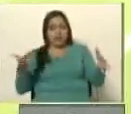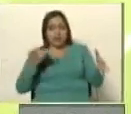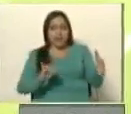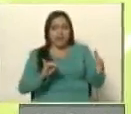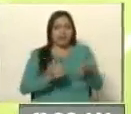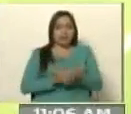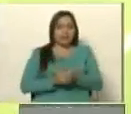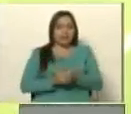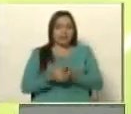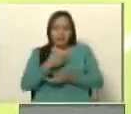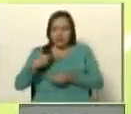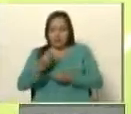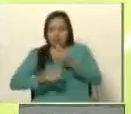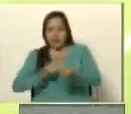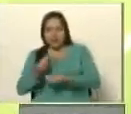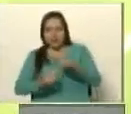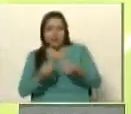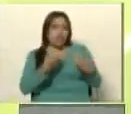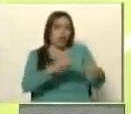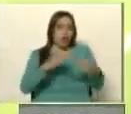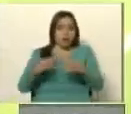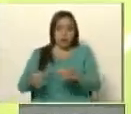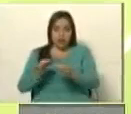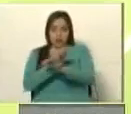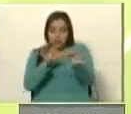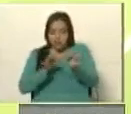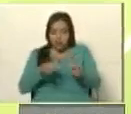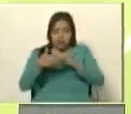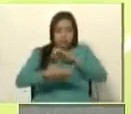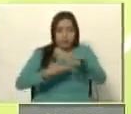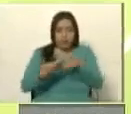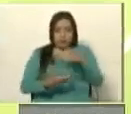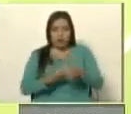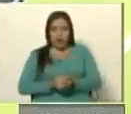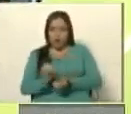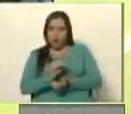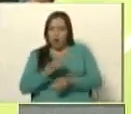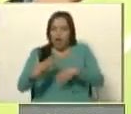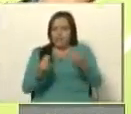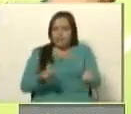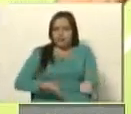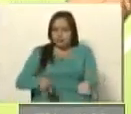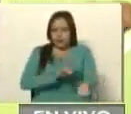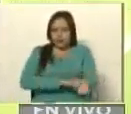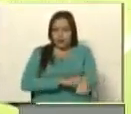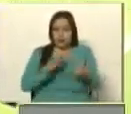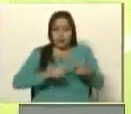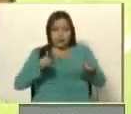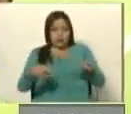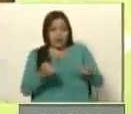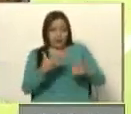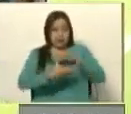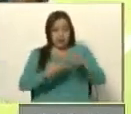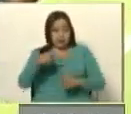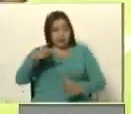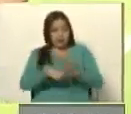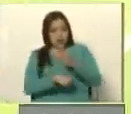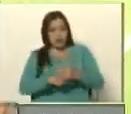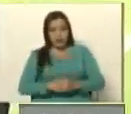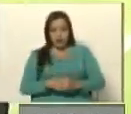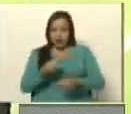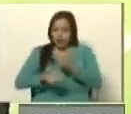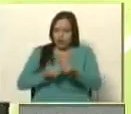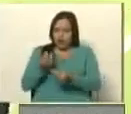querido montar, naturalizar, normalizar esta situación, exacerbarla, pero realmente hay también una situación allí, ¿no?, de fondo. ¿Cómo son tratados